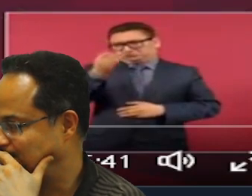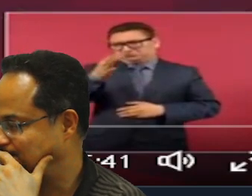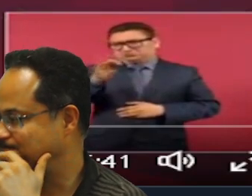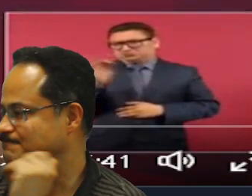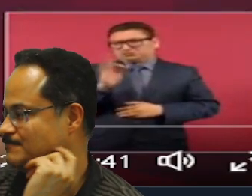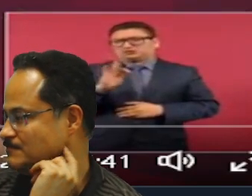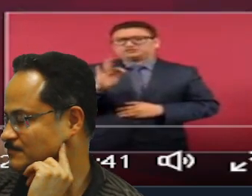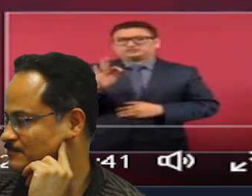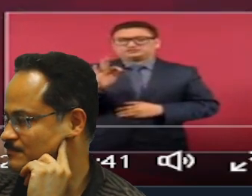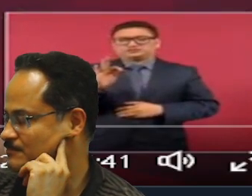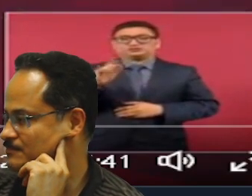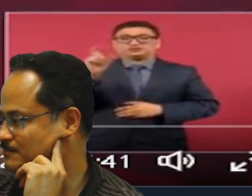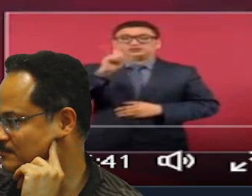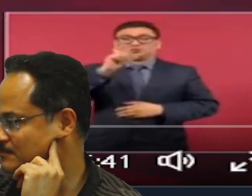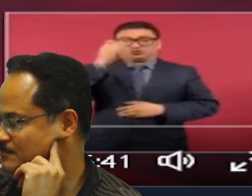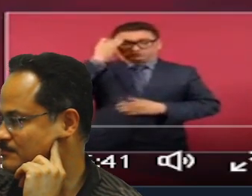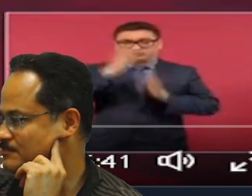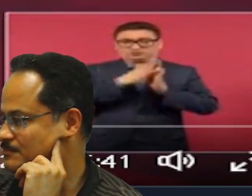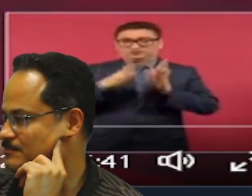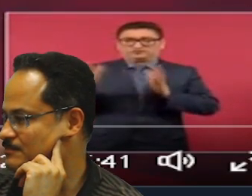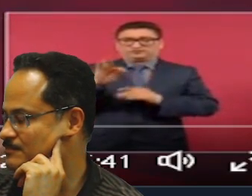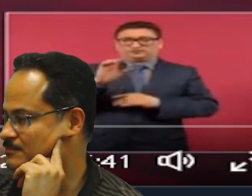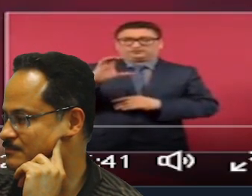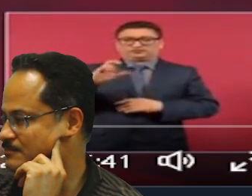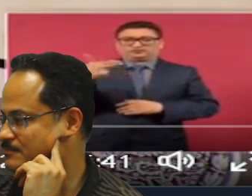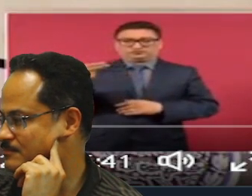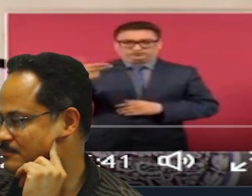de que en el tiempo de Calderón